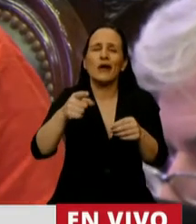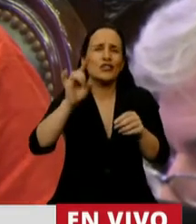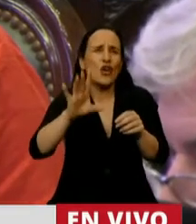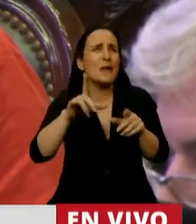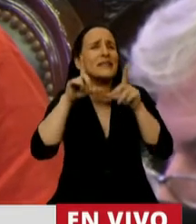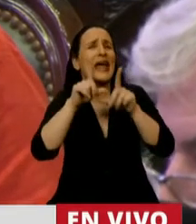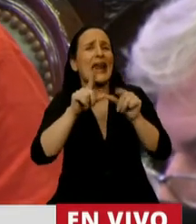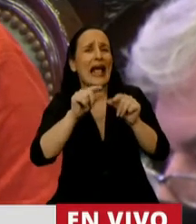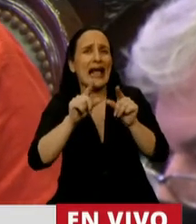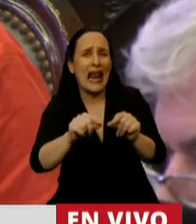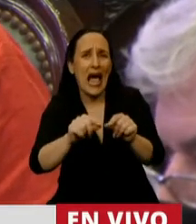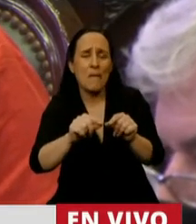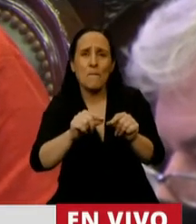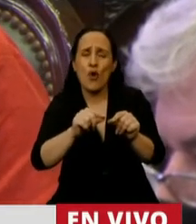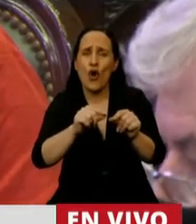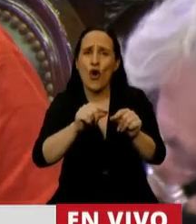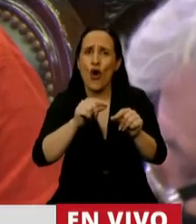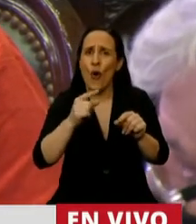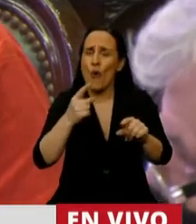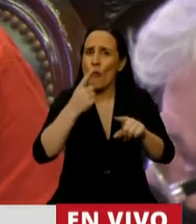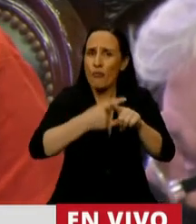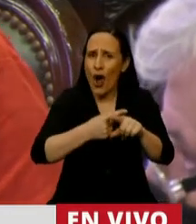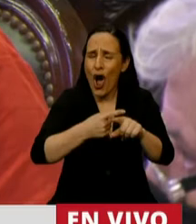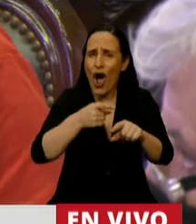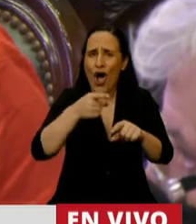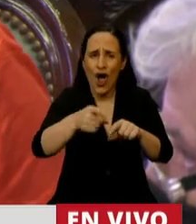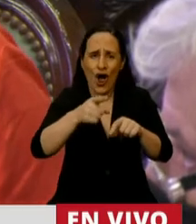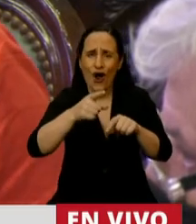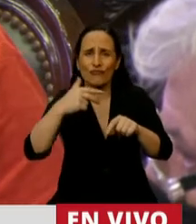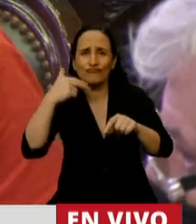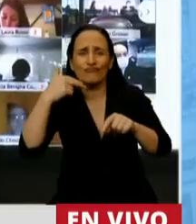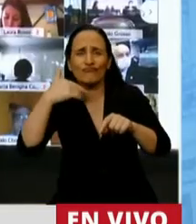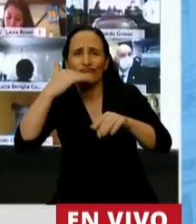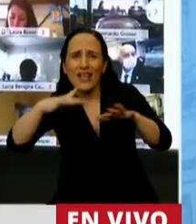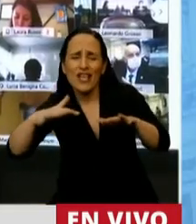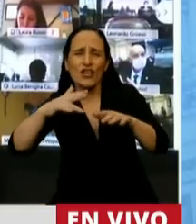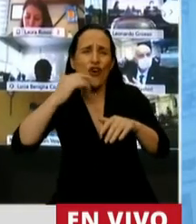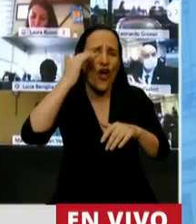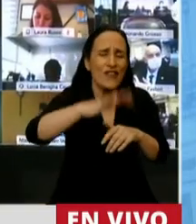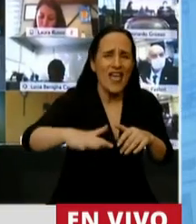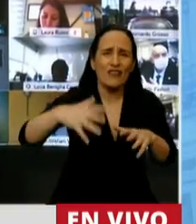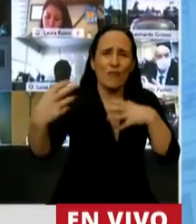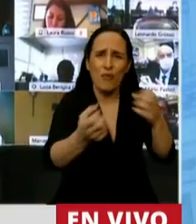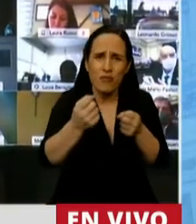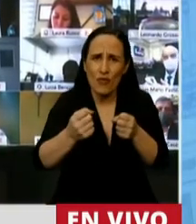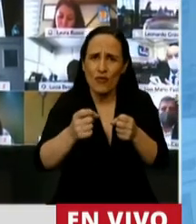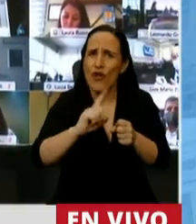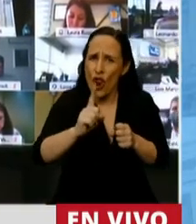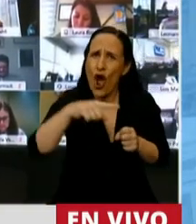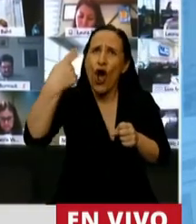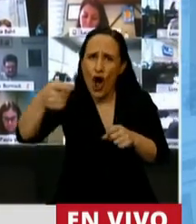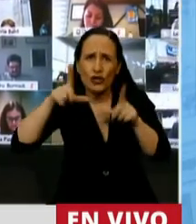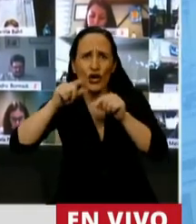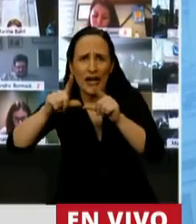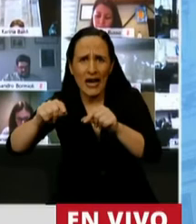reclamo por la recuperación de sus hijos y de sus nietos, sino también en muchos otros